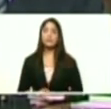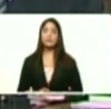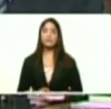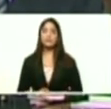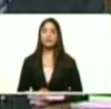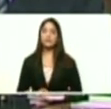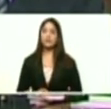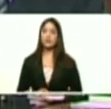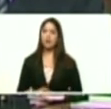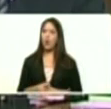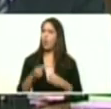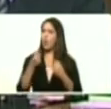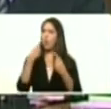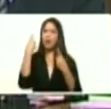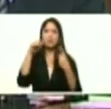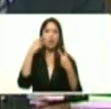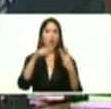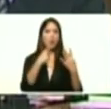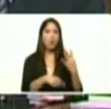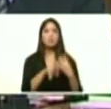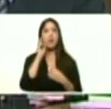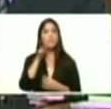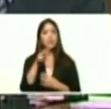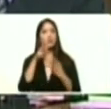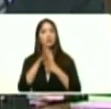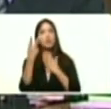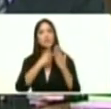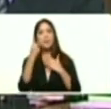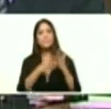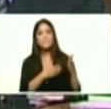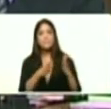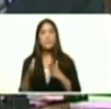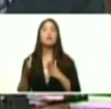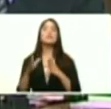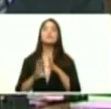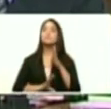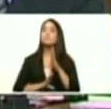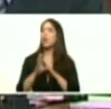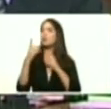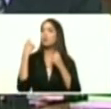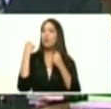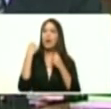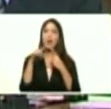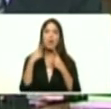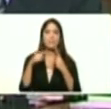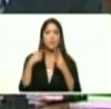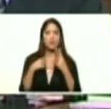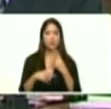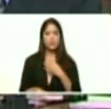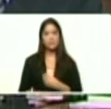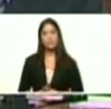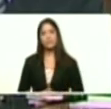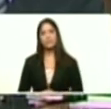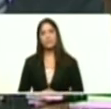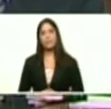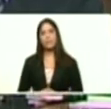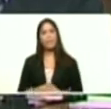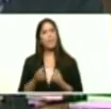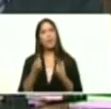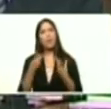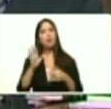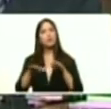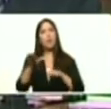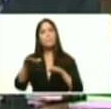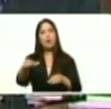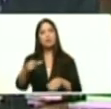¿Y cuántas cosas no ha descubierto de esta línea estratégica de superar todos los elementos del rentismo? ¿Cuántos pasos